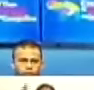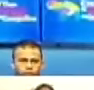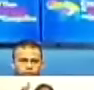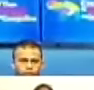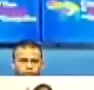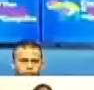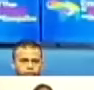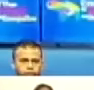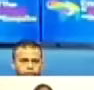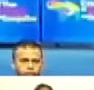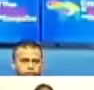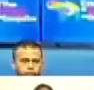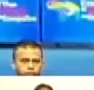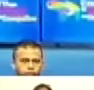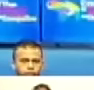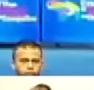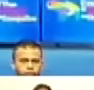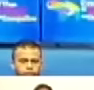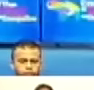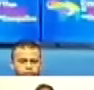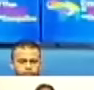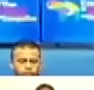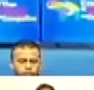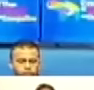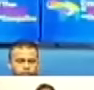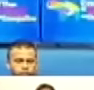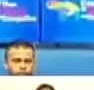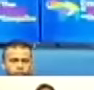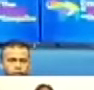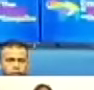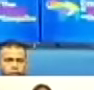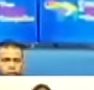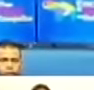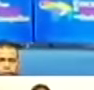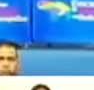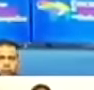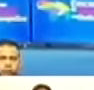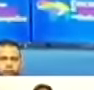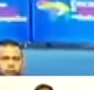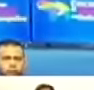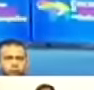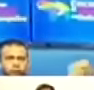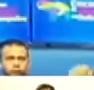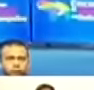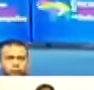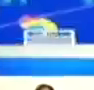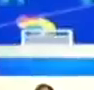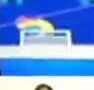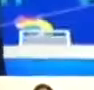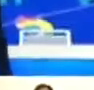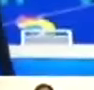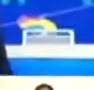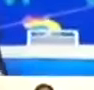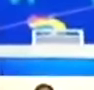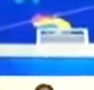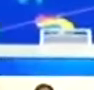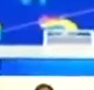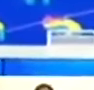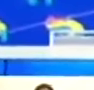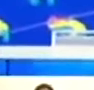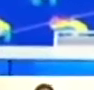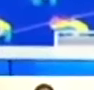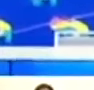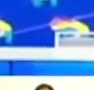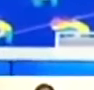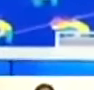que ha unido al pueblo venezolano en las distintas manifestaciones que hemos visto en las calles